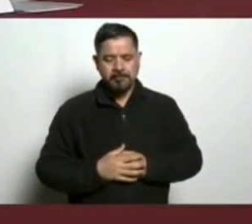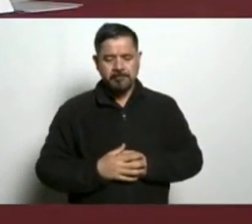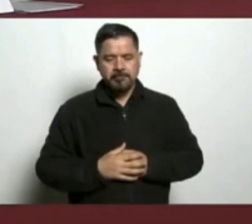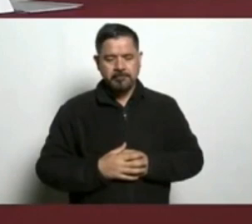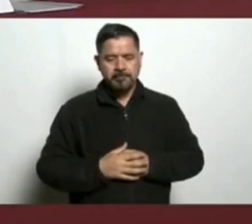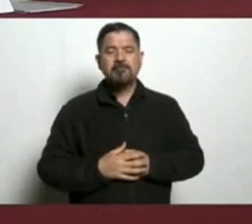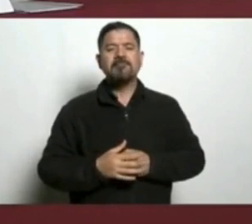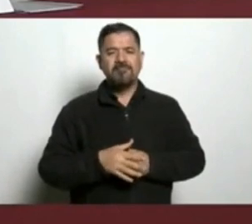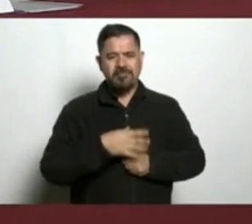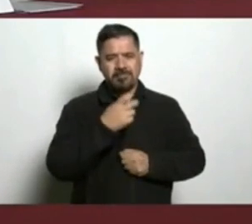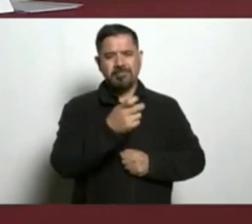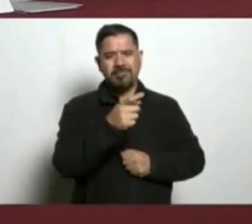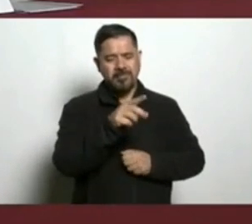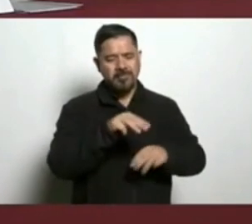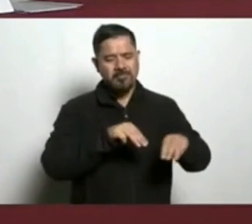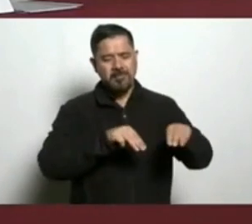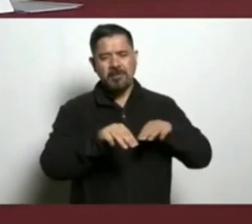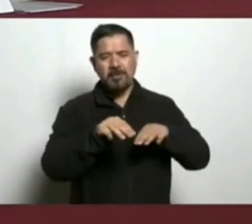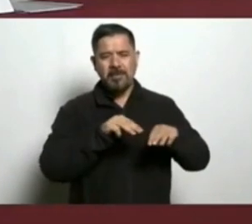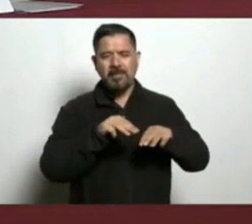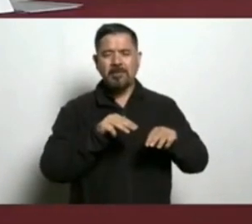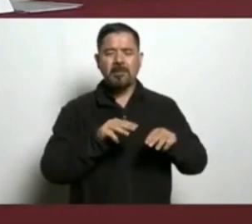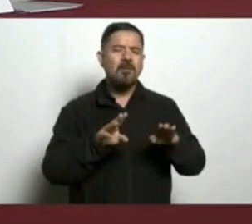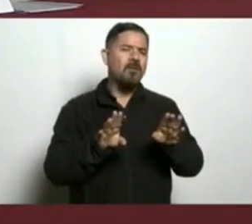este movimiento fue alentado